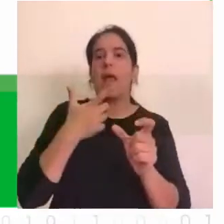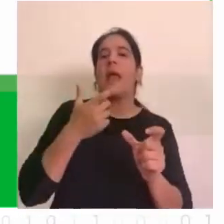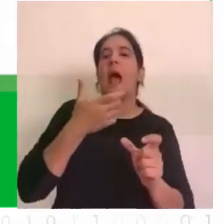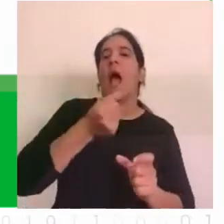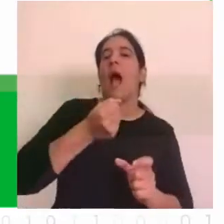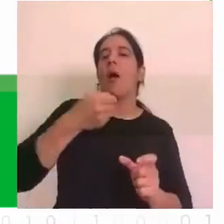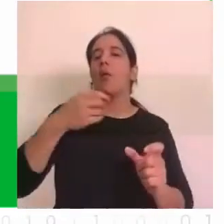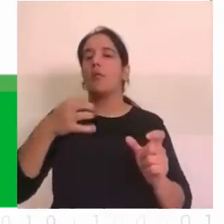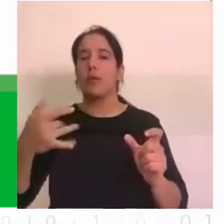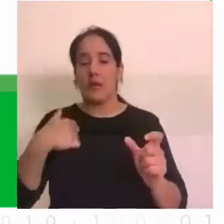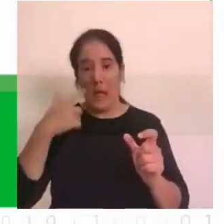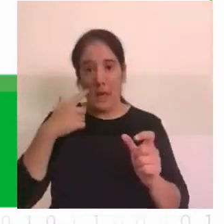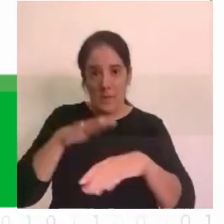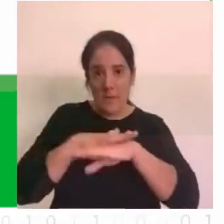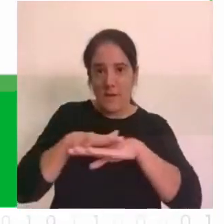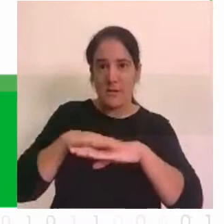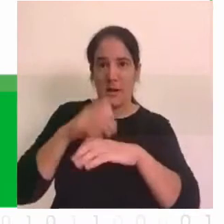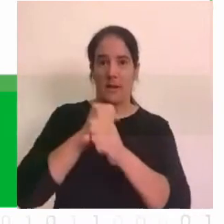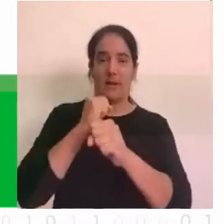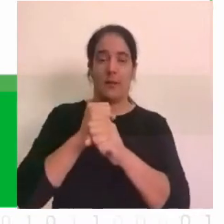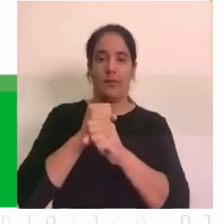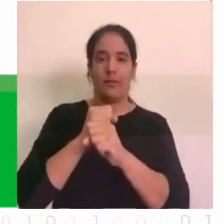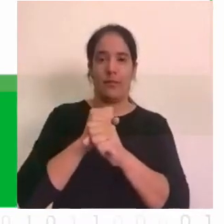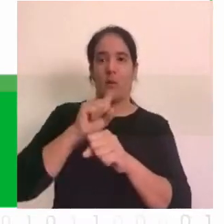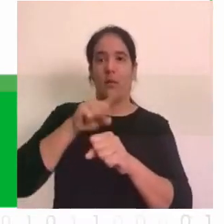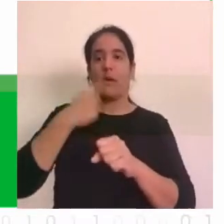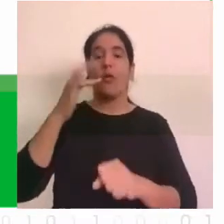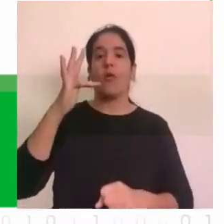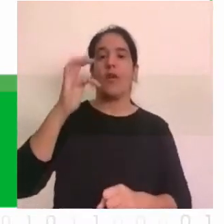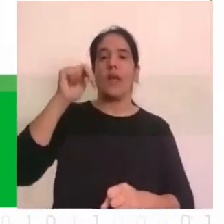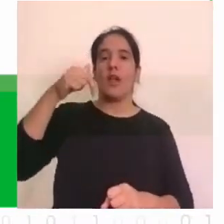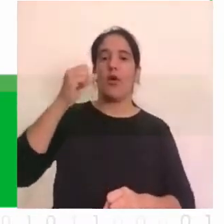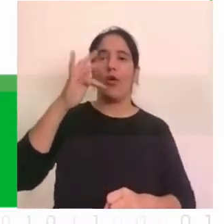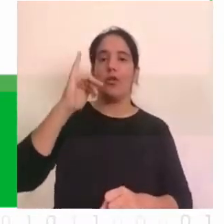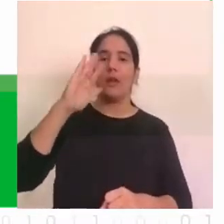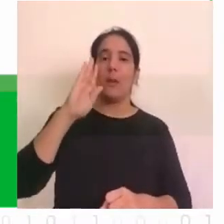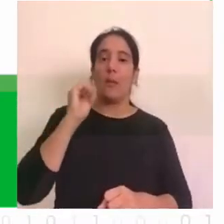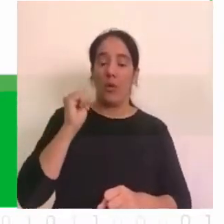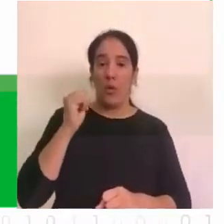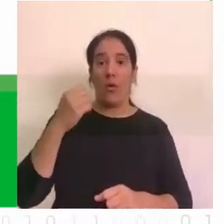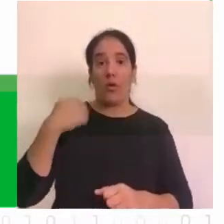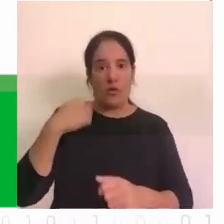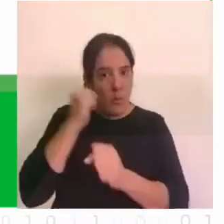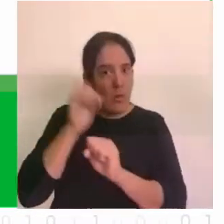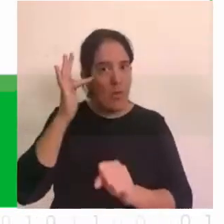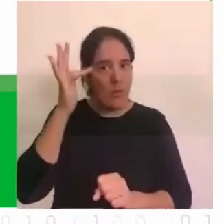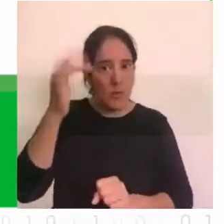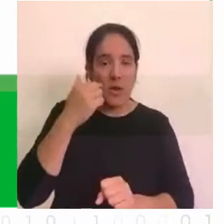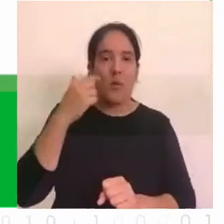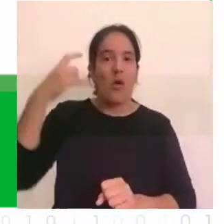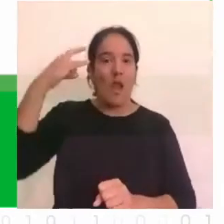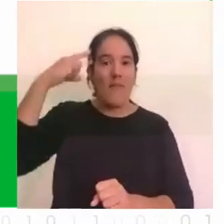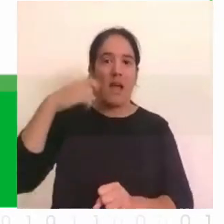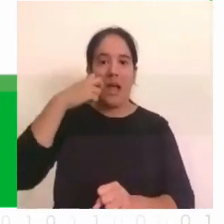entrada. Y después tengo un fenotipo a predecir, que en el caso, por ejemplo, de las vacas de carne, puede ser cuál va a ser el peso de